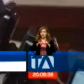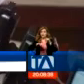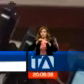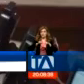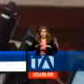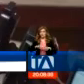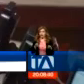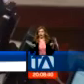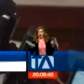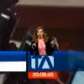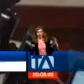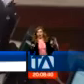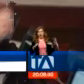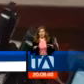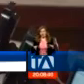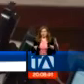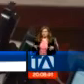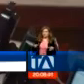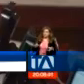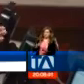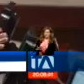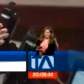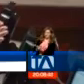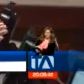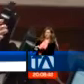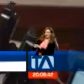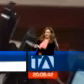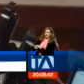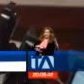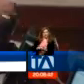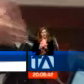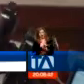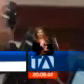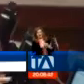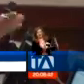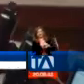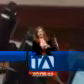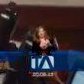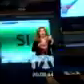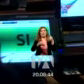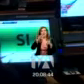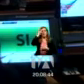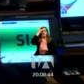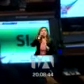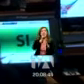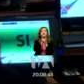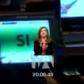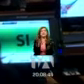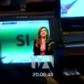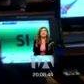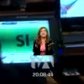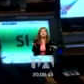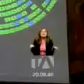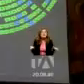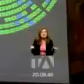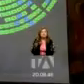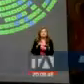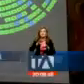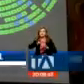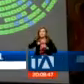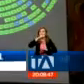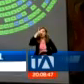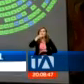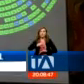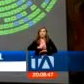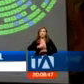monstruo corrupto y corruptor, ¿por qué no está enjuiciada? Finalmente, la Asamblea decidió que